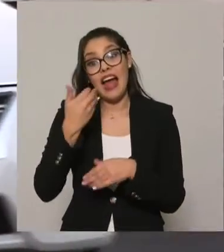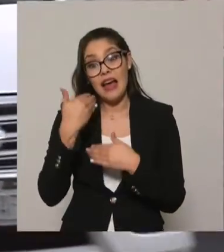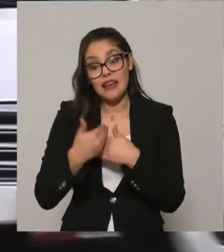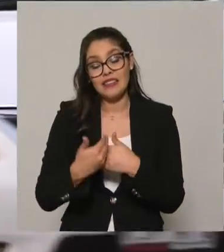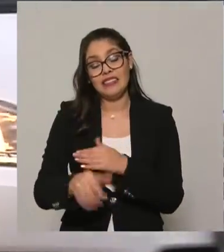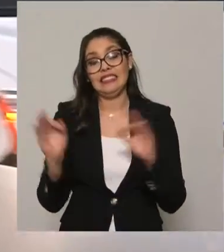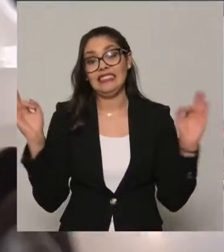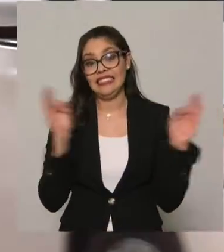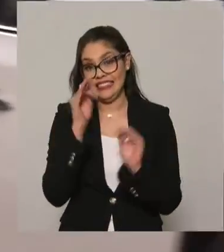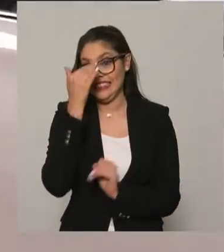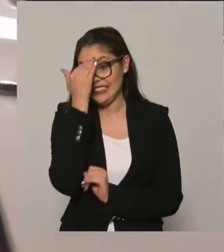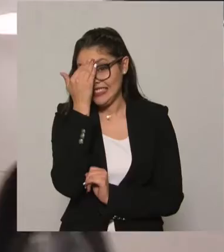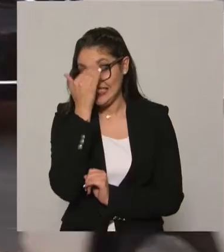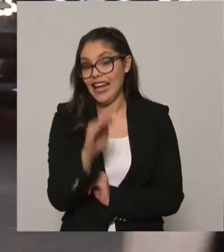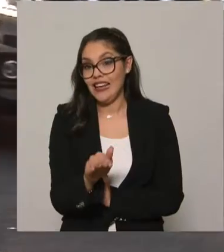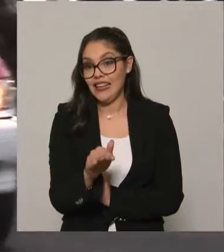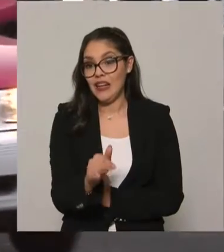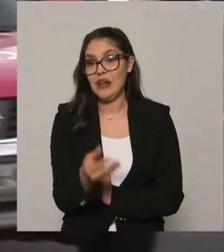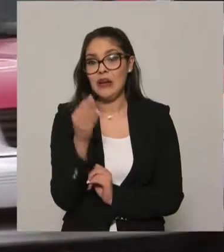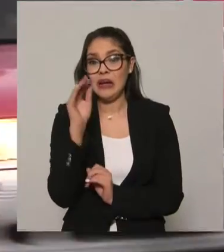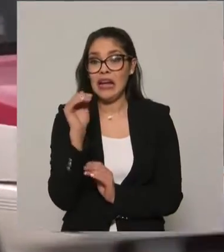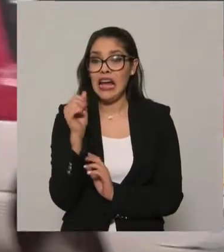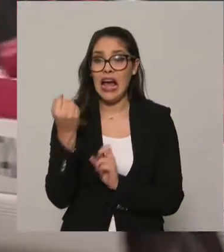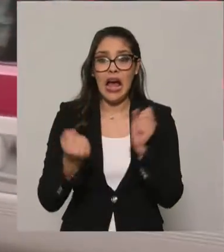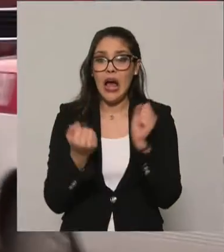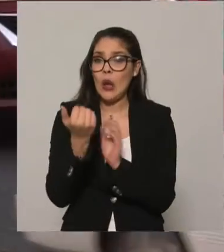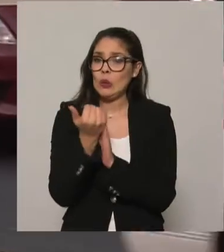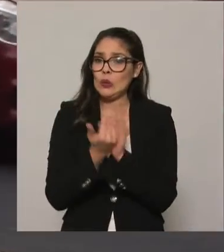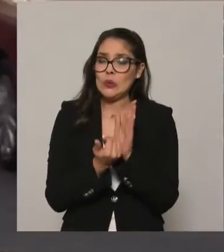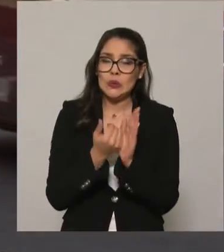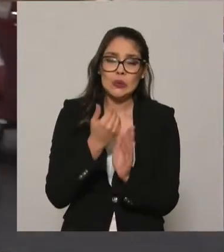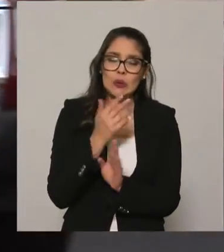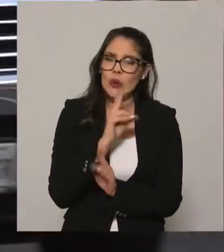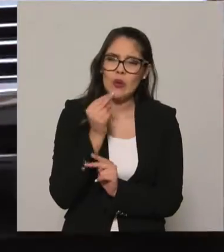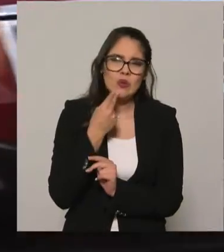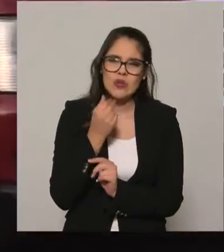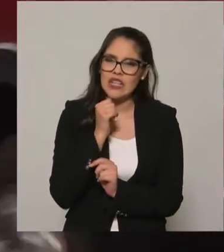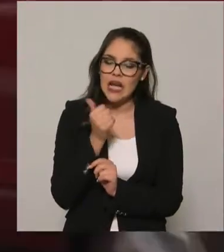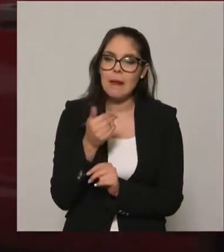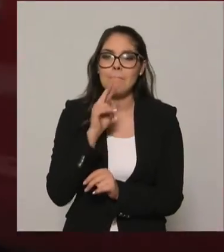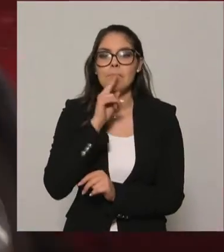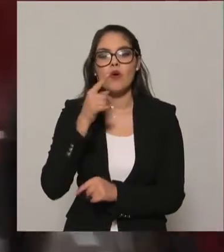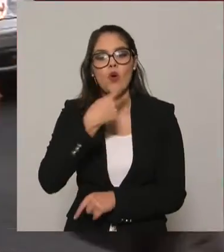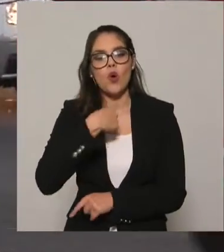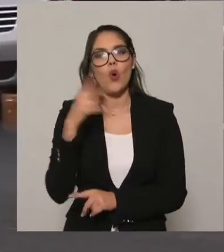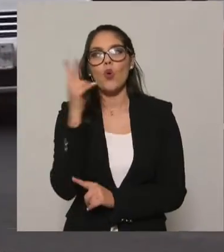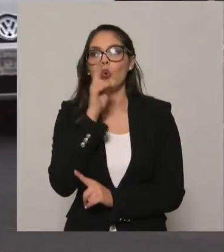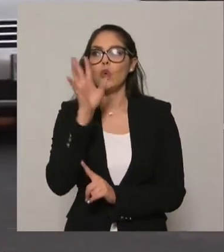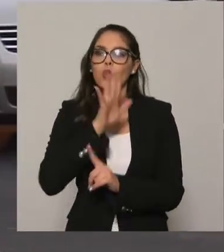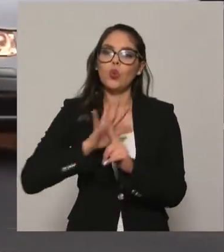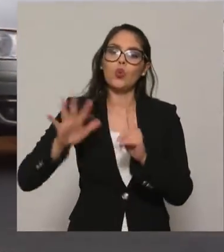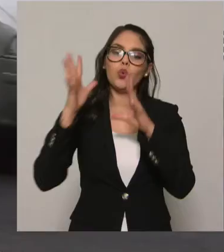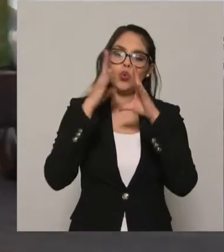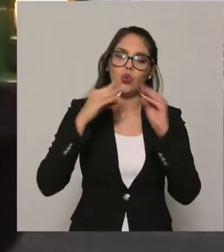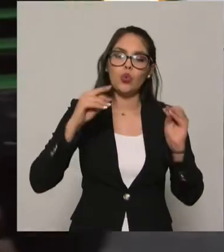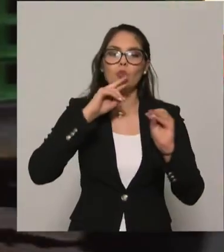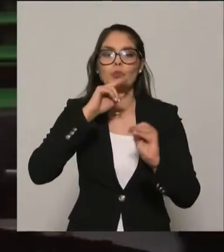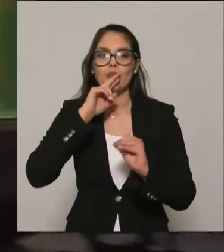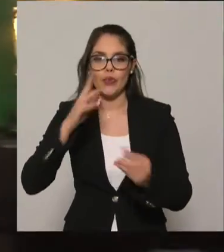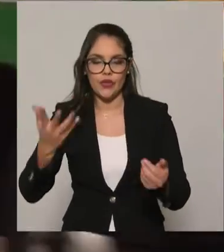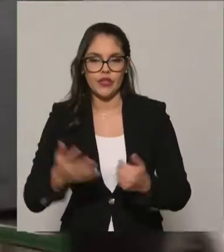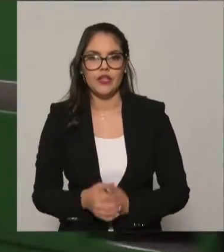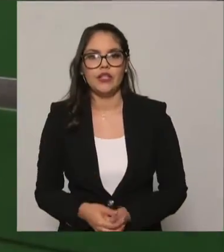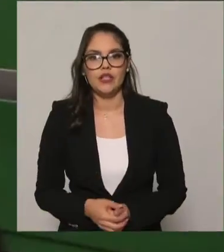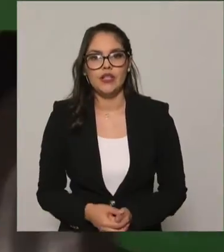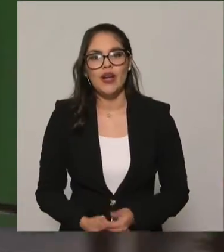Usted sabe que entre menos se use el automóvil es mejor para nuestros pulmones y para la atmósfera. Pues muchísimas gracias,